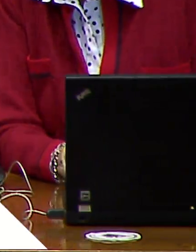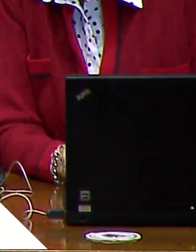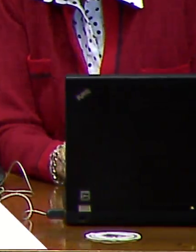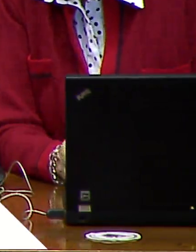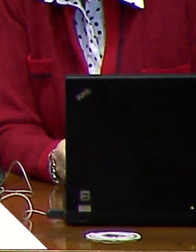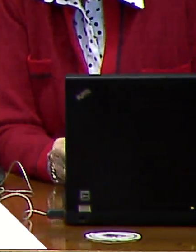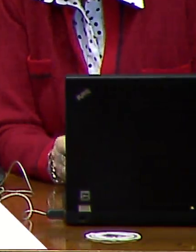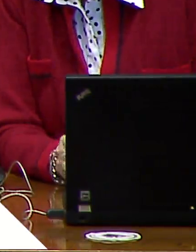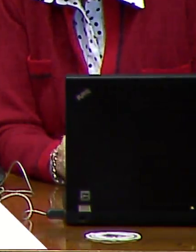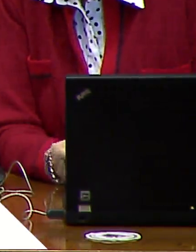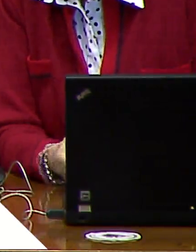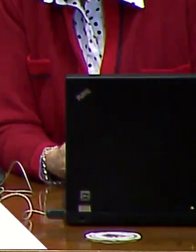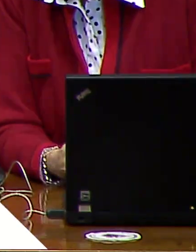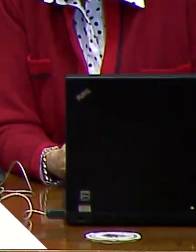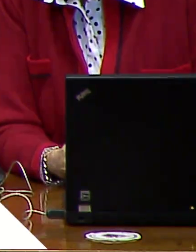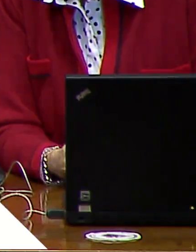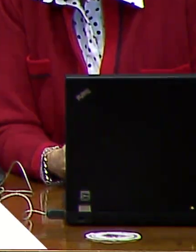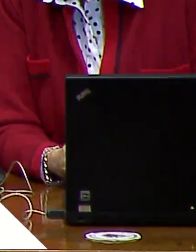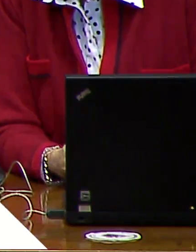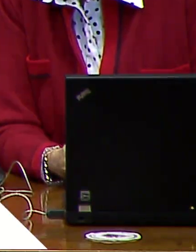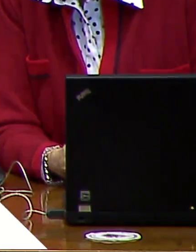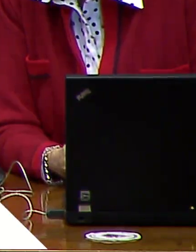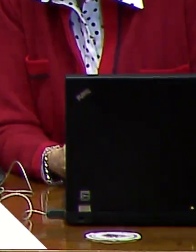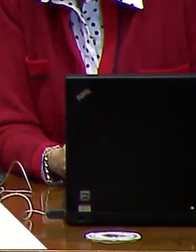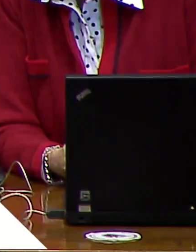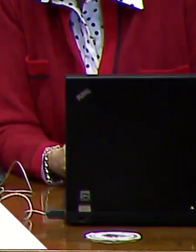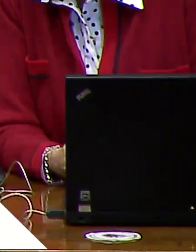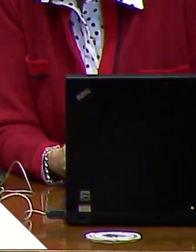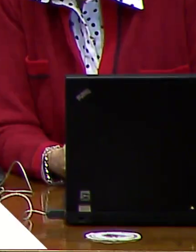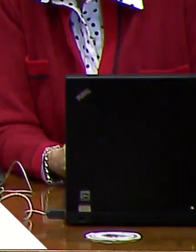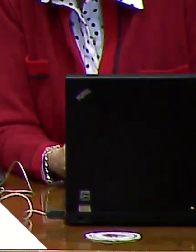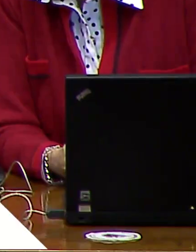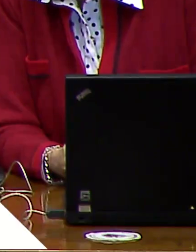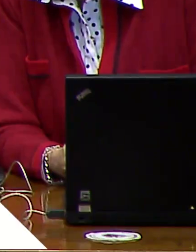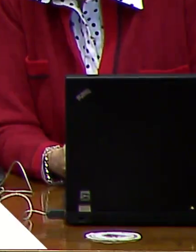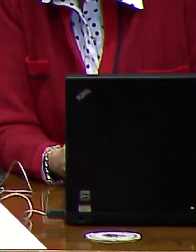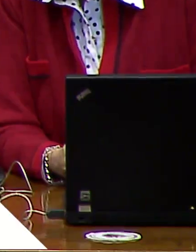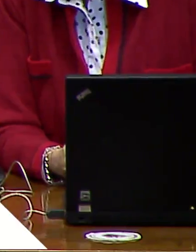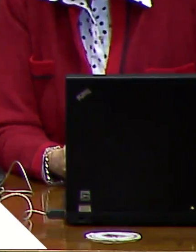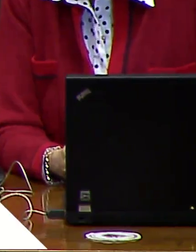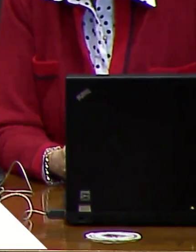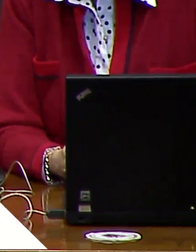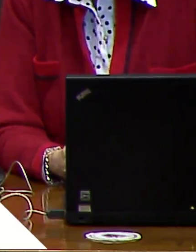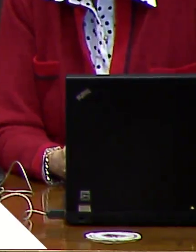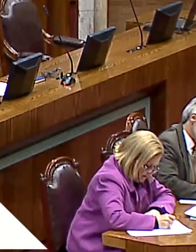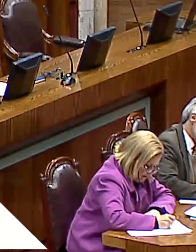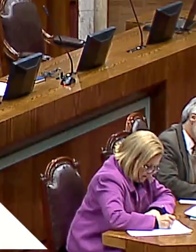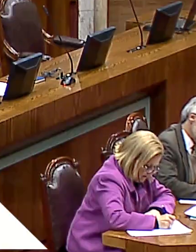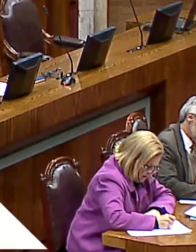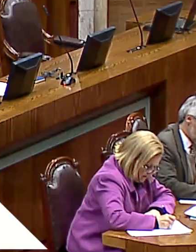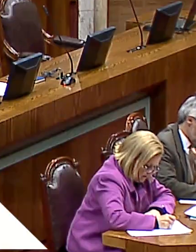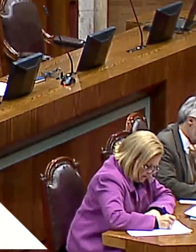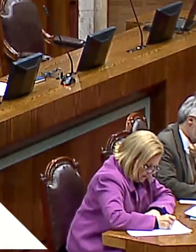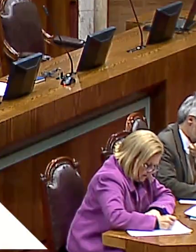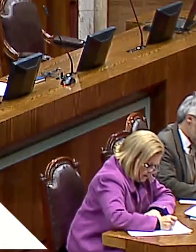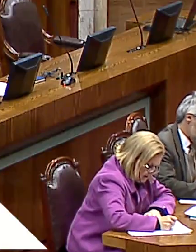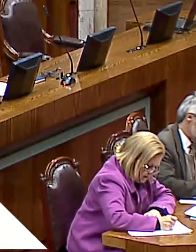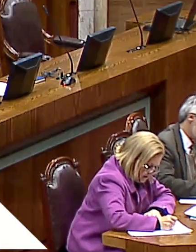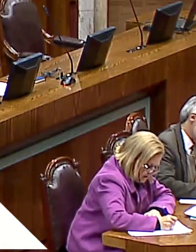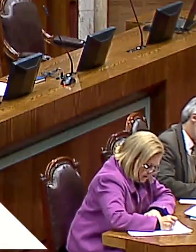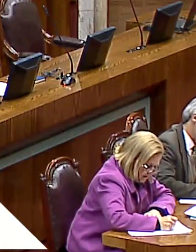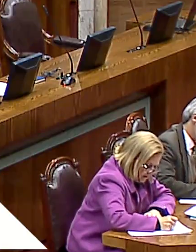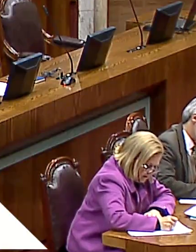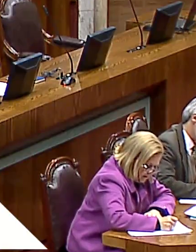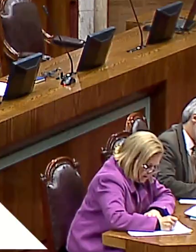de esta agenda de productividad hablamos largamente hace bastante pocas